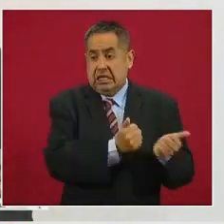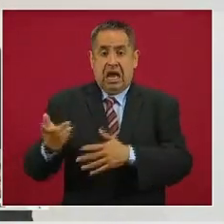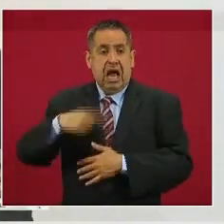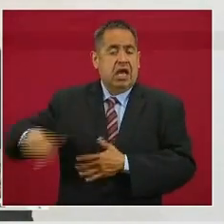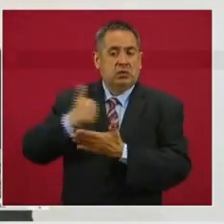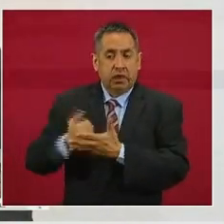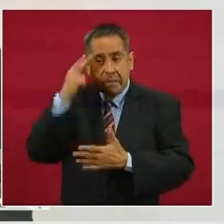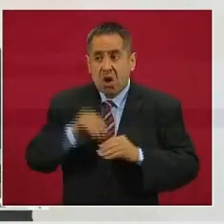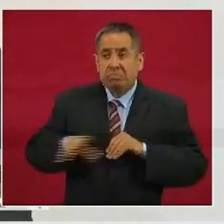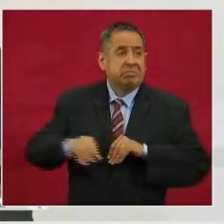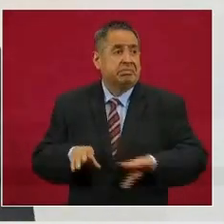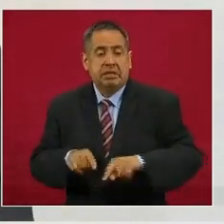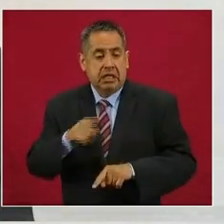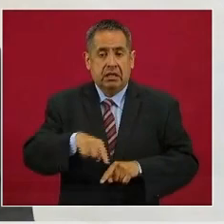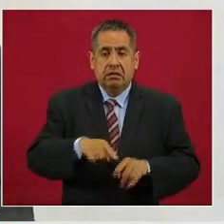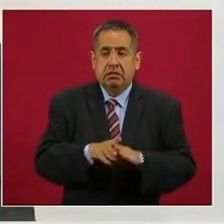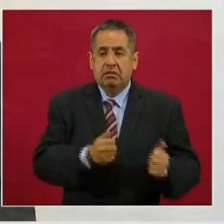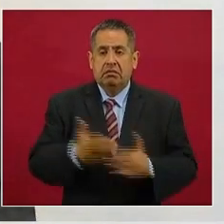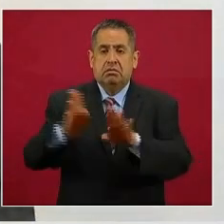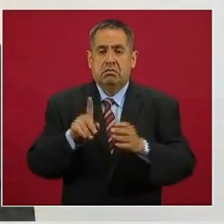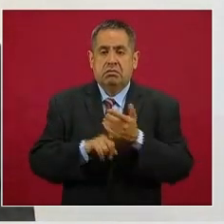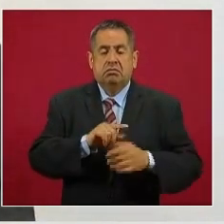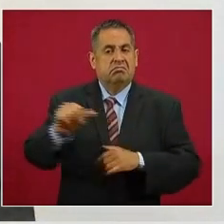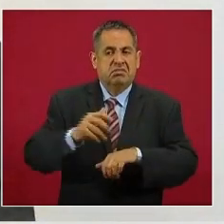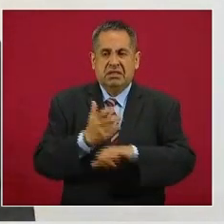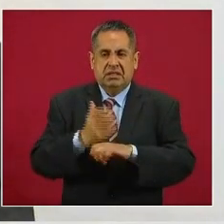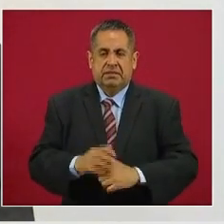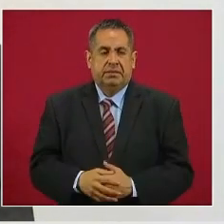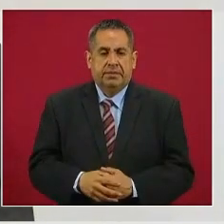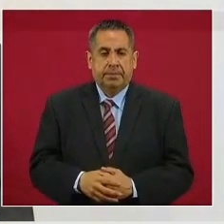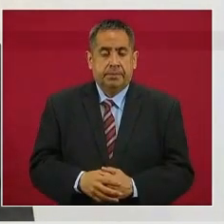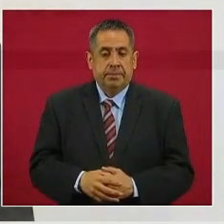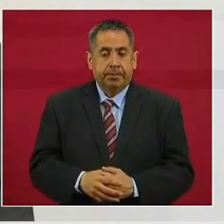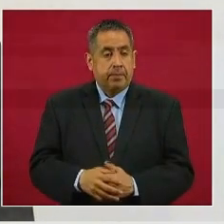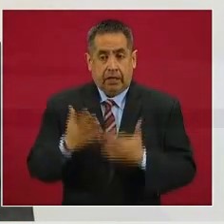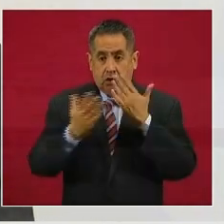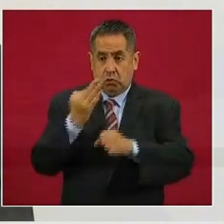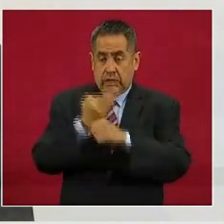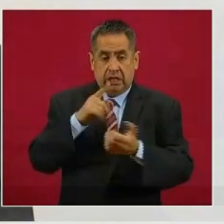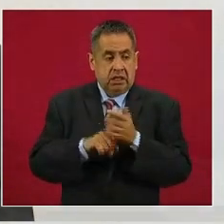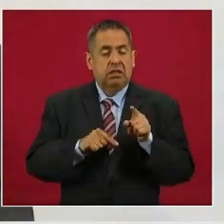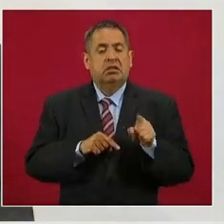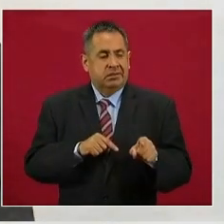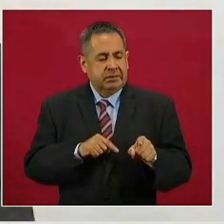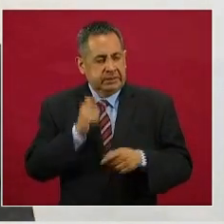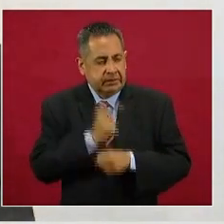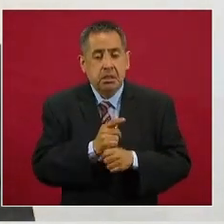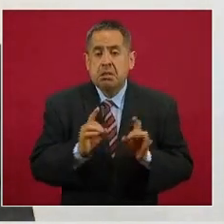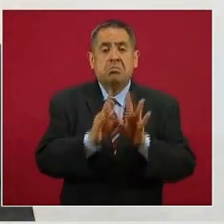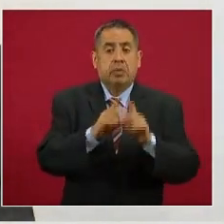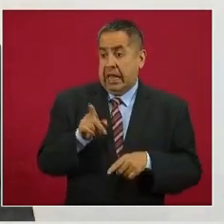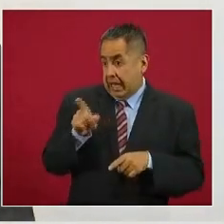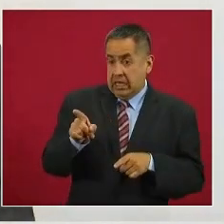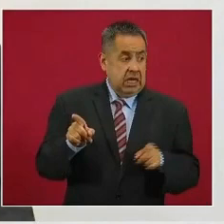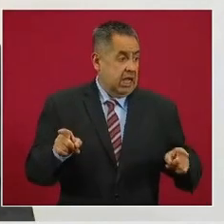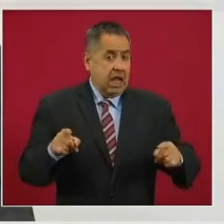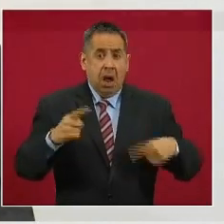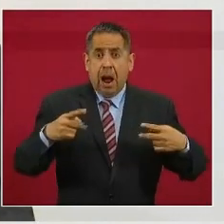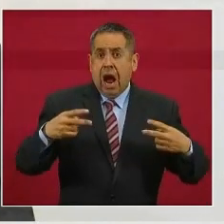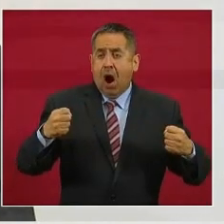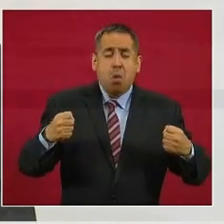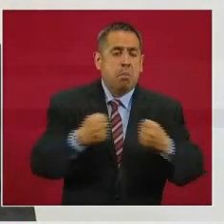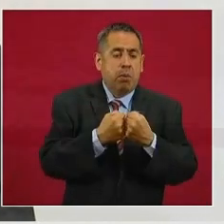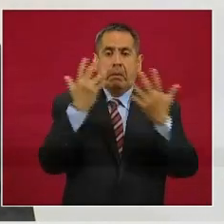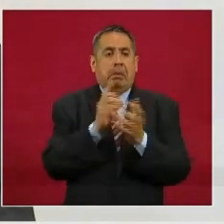México, así como para los que trasiegan esos narcóticos hacia los Estados Unidos. La presencia de los estudiantes fue un coincidente letal en un momento de choque entre los grupos